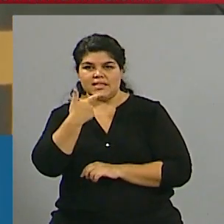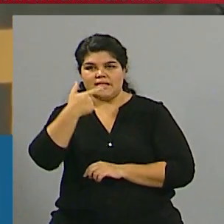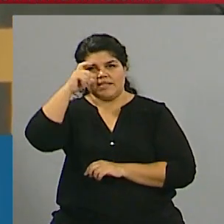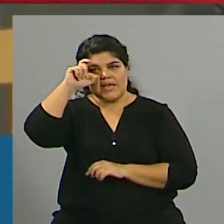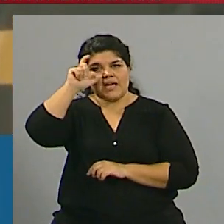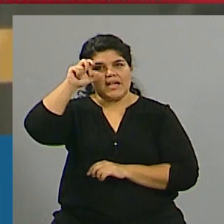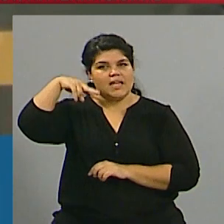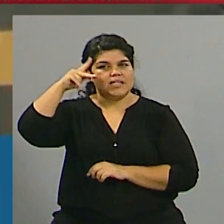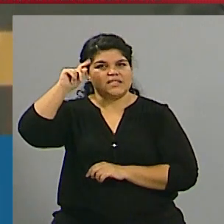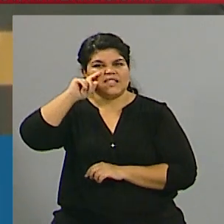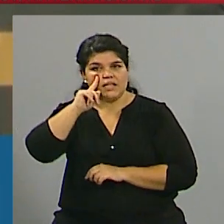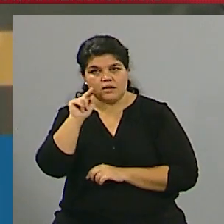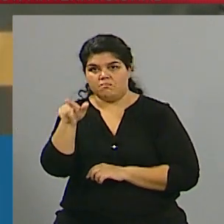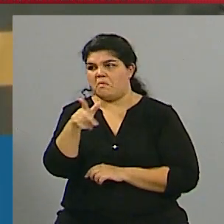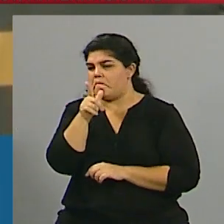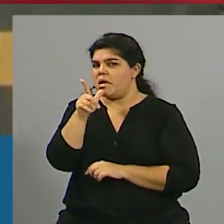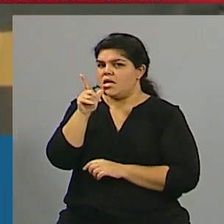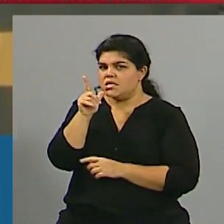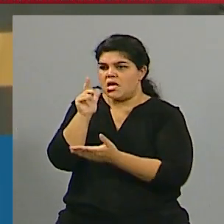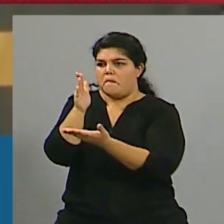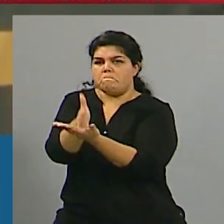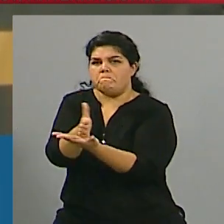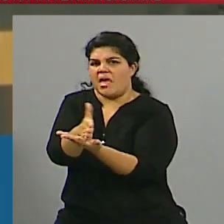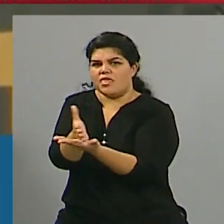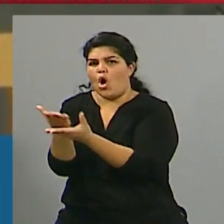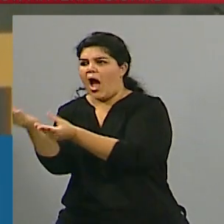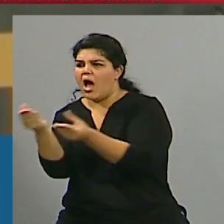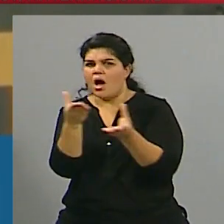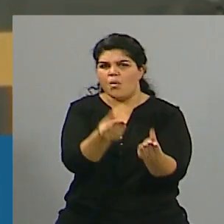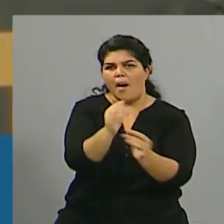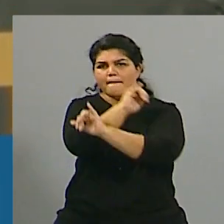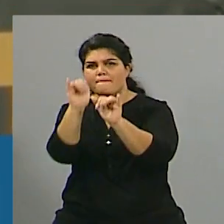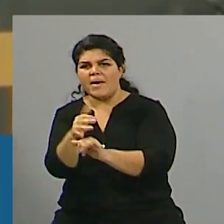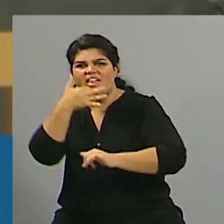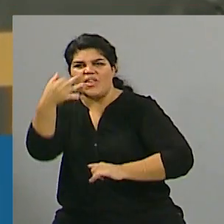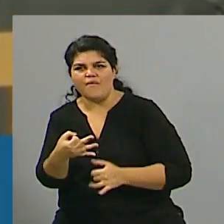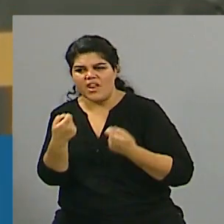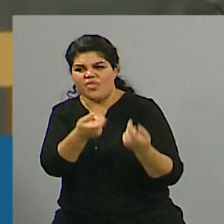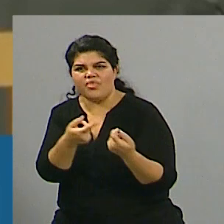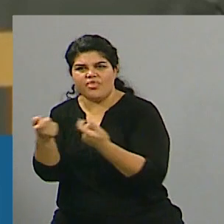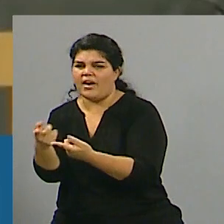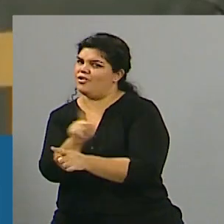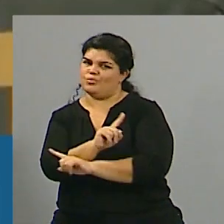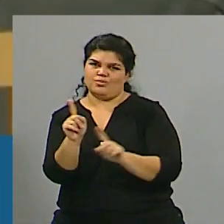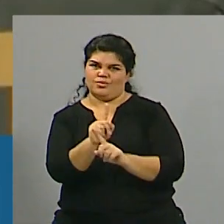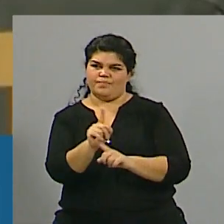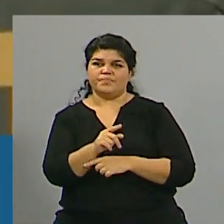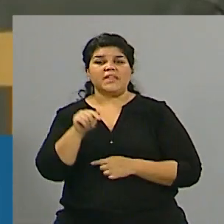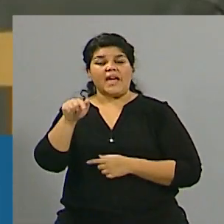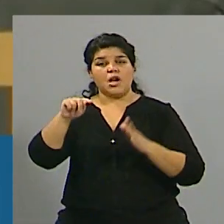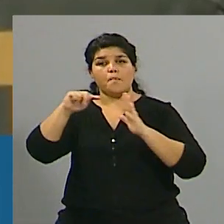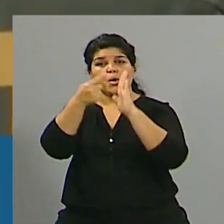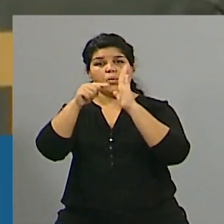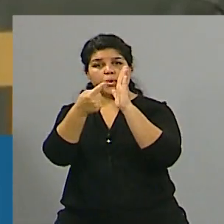él tiene para tratar de poder unificar una propuesta de paz real. Si bien ha conseguido algunos de sus objetivos, Zelensky, yo